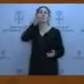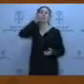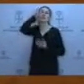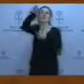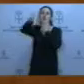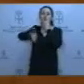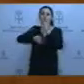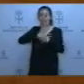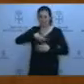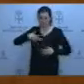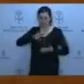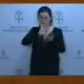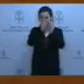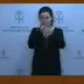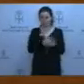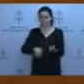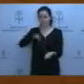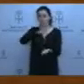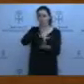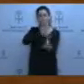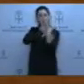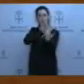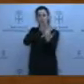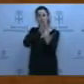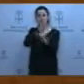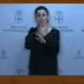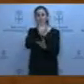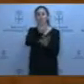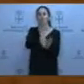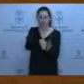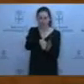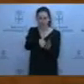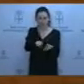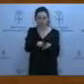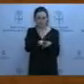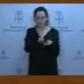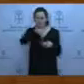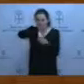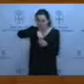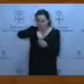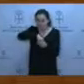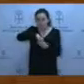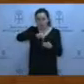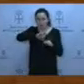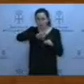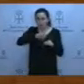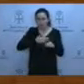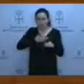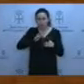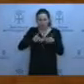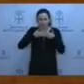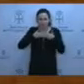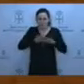Cambien ustedes también de interlocutores a veces porque se están metiendo en un mundo tan endogámico que no ven más allá de sus narices.